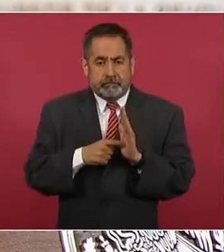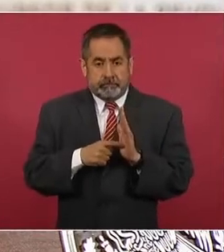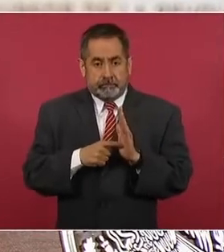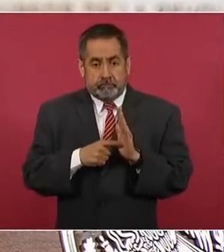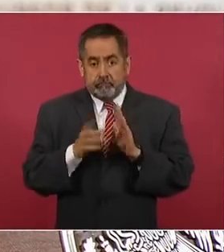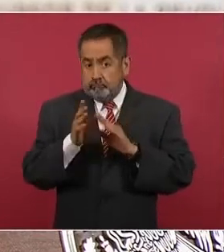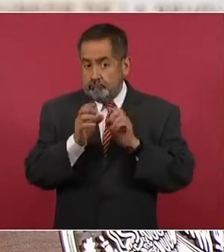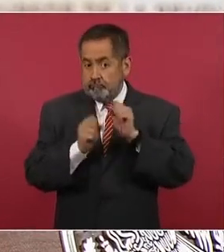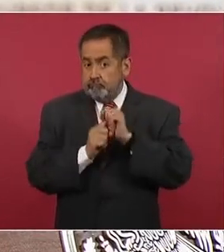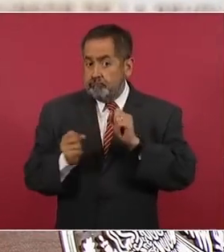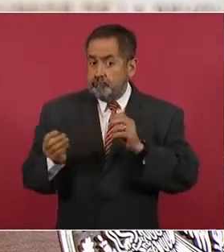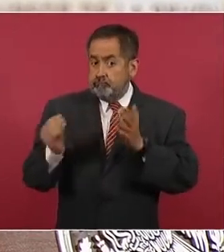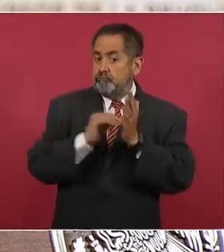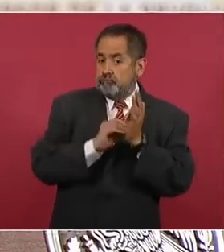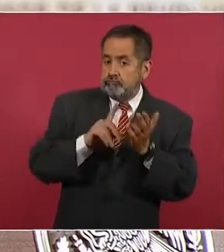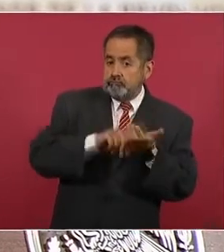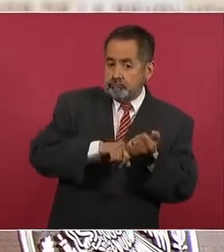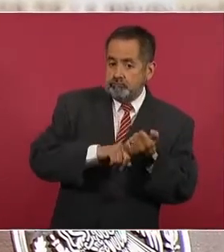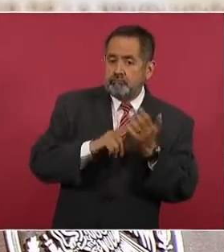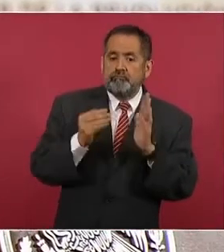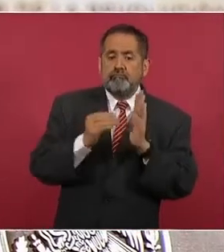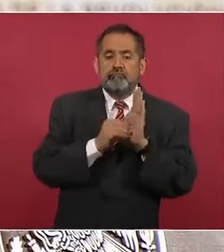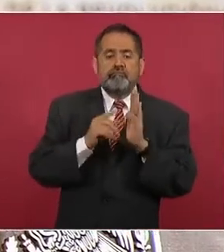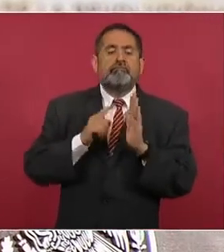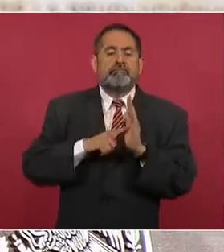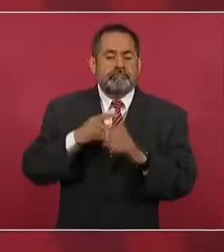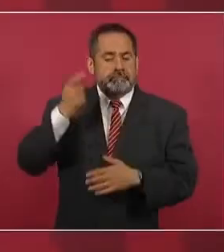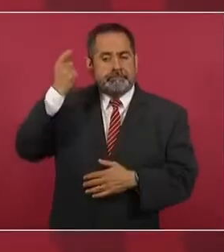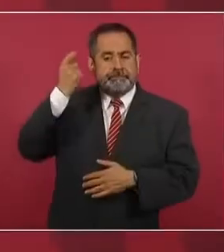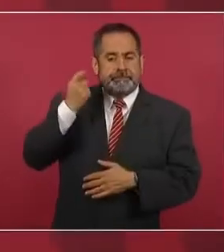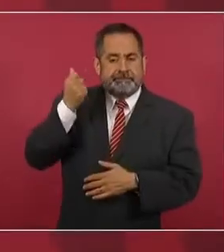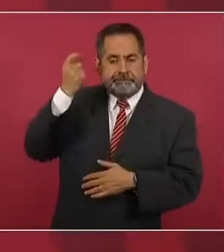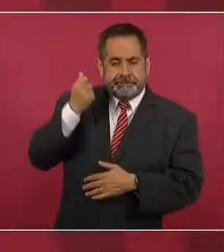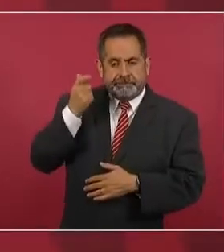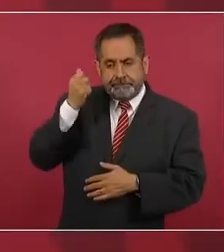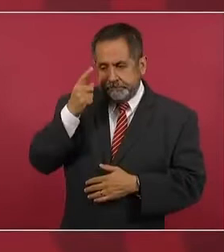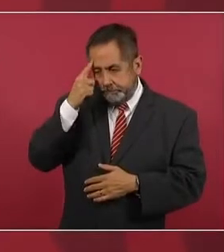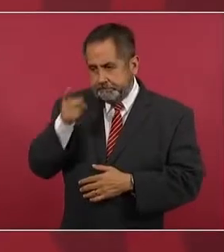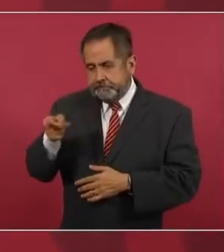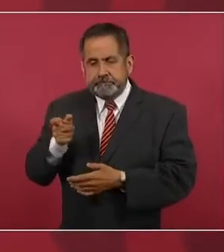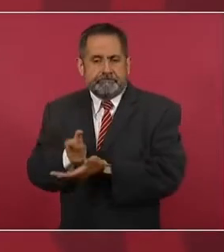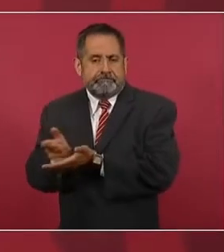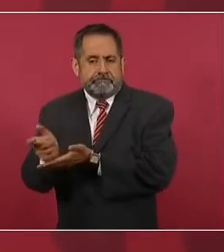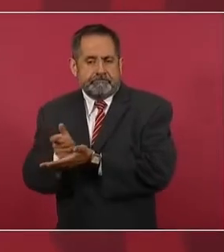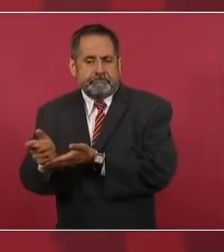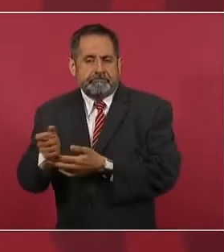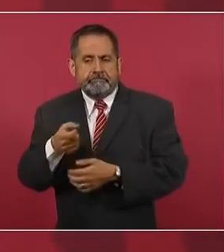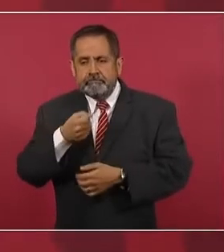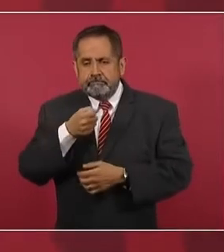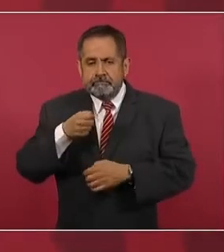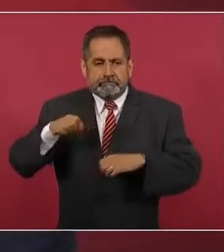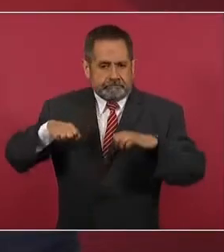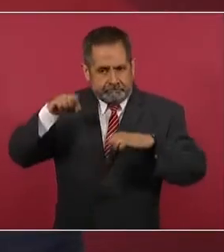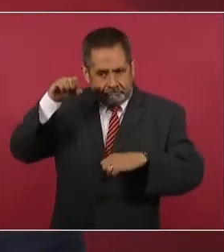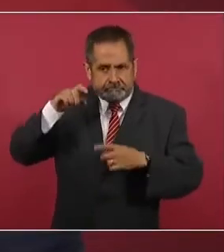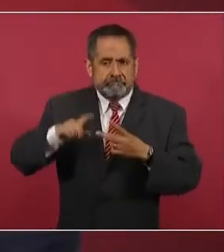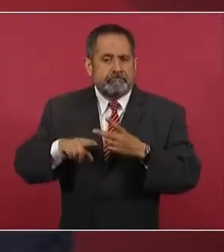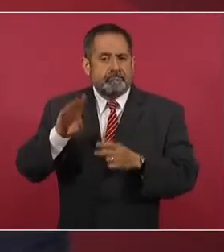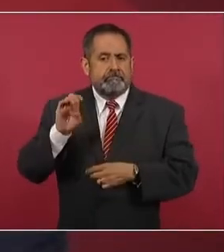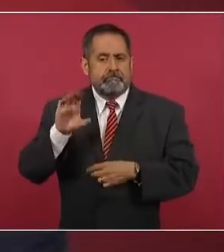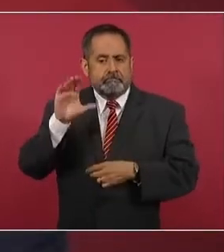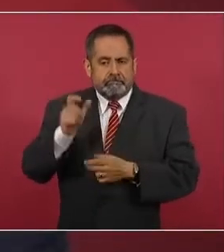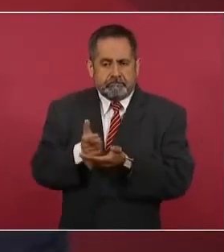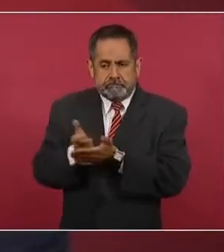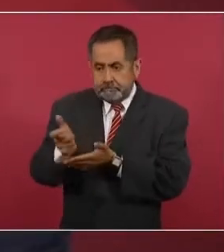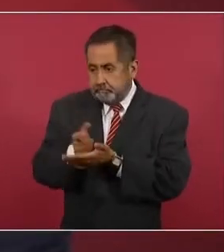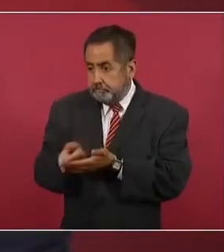rango constitucional a recibir una pensión, como el derecho a recibir una beca si eres